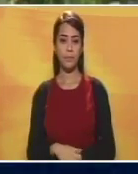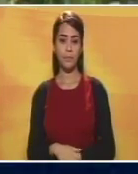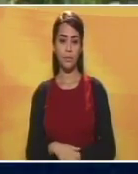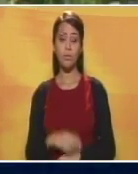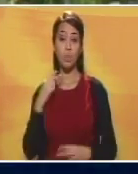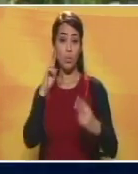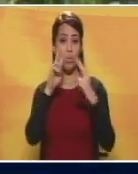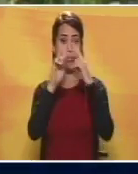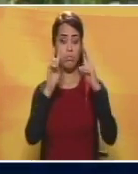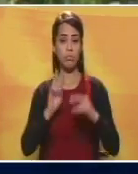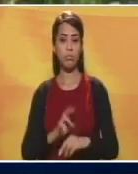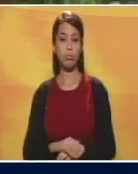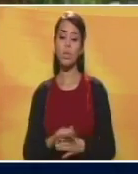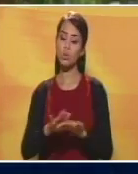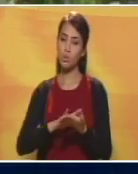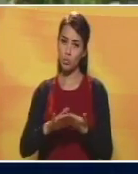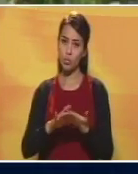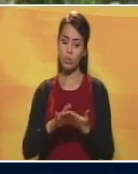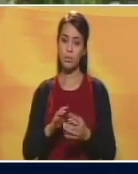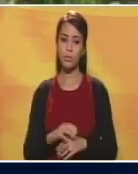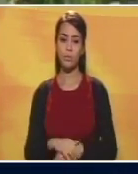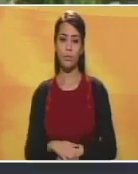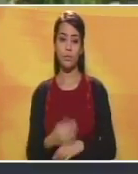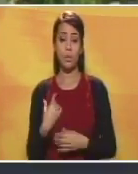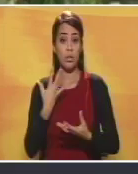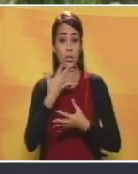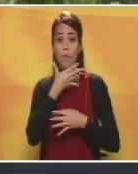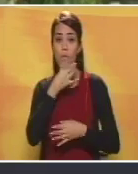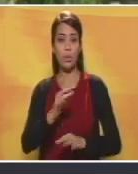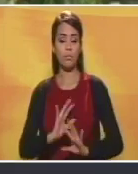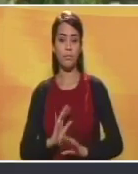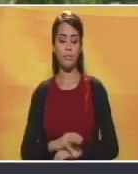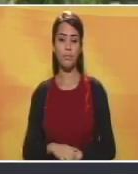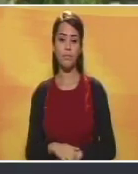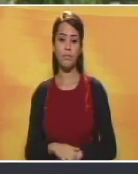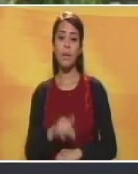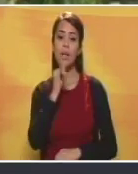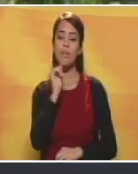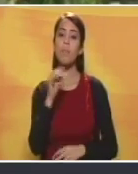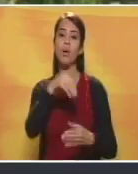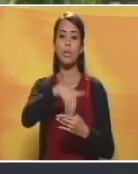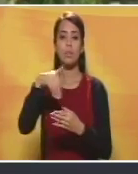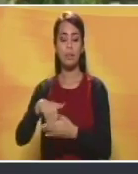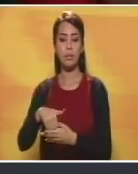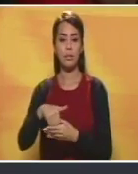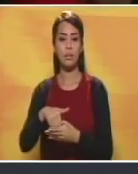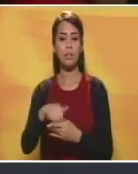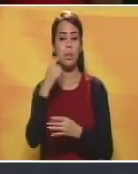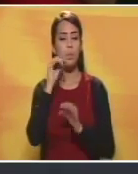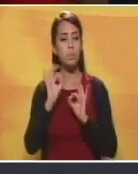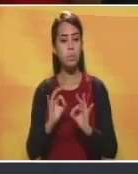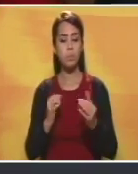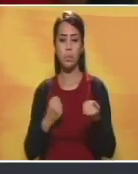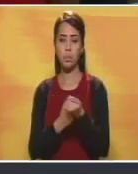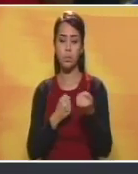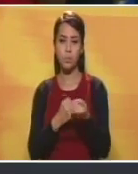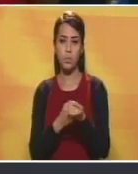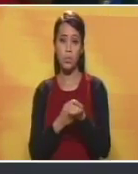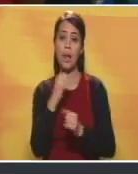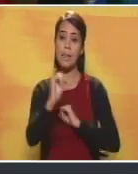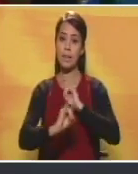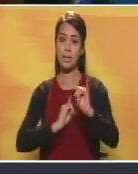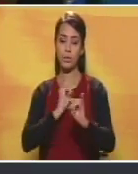Nos vemos y solucionamos este asunto. Así de sencillo. Aseveró que los comicios electorales cuentan con total